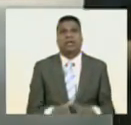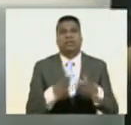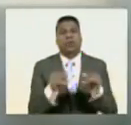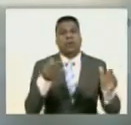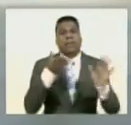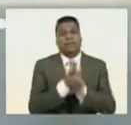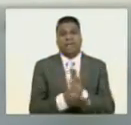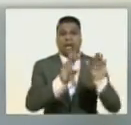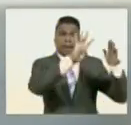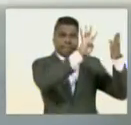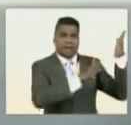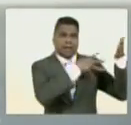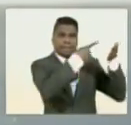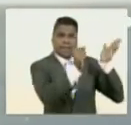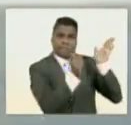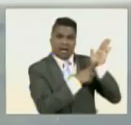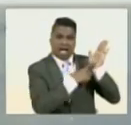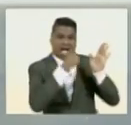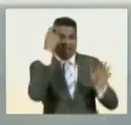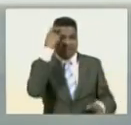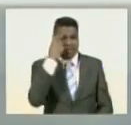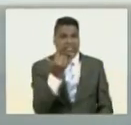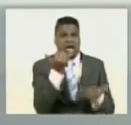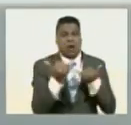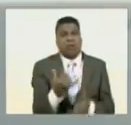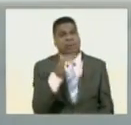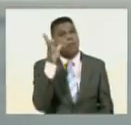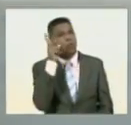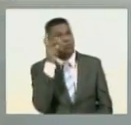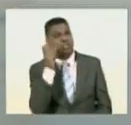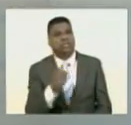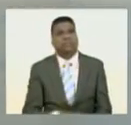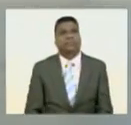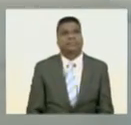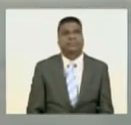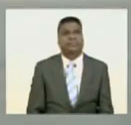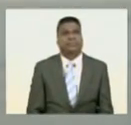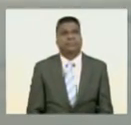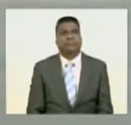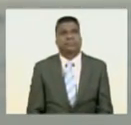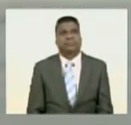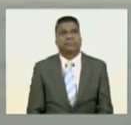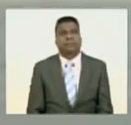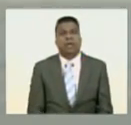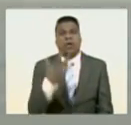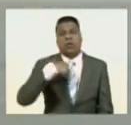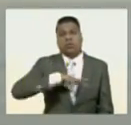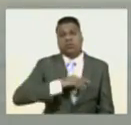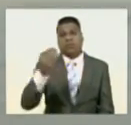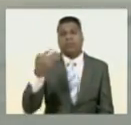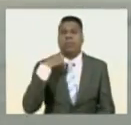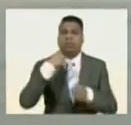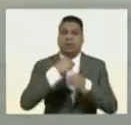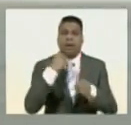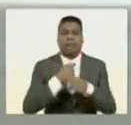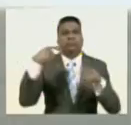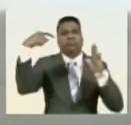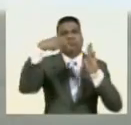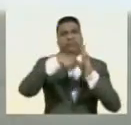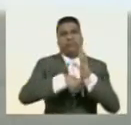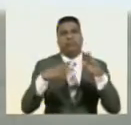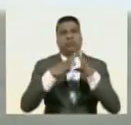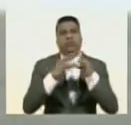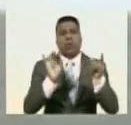al cronograma electoral. De inmediato vamos a escuchar sus declaraciones. Hemos venido trabajando intensamente con